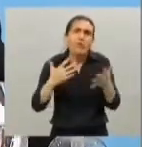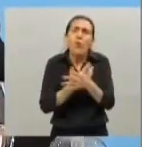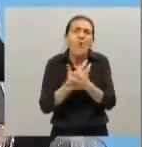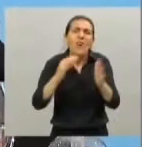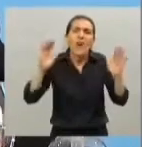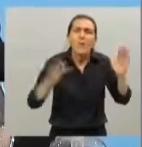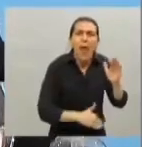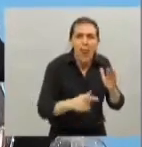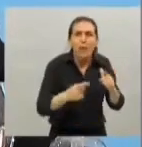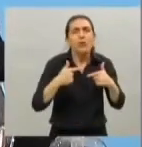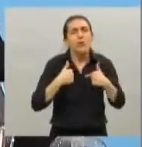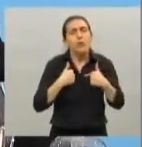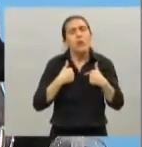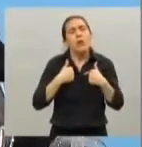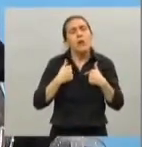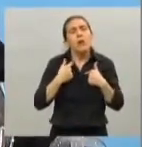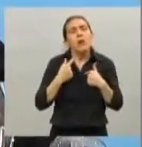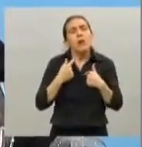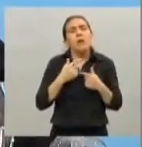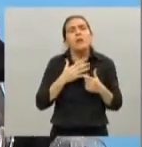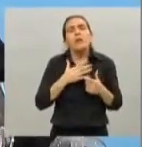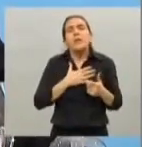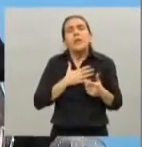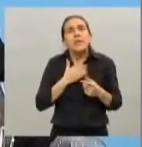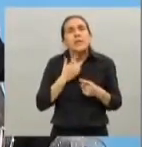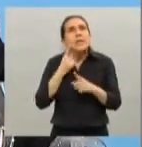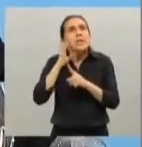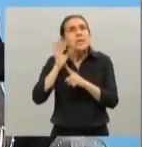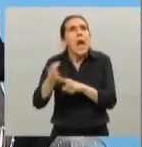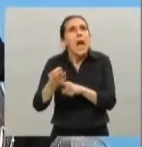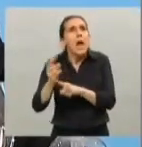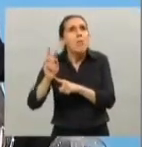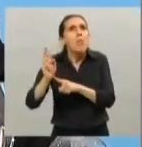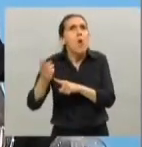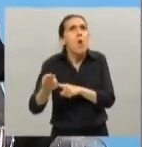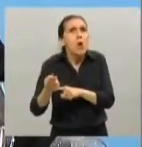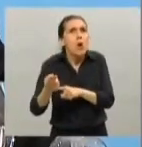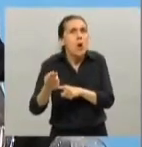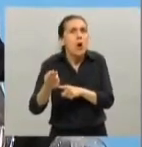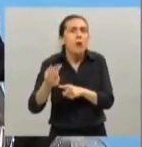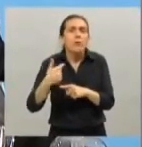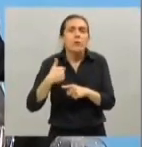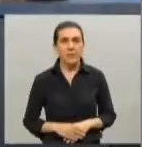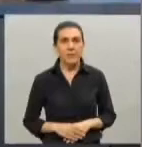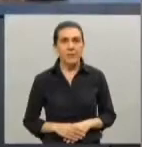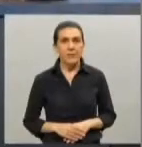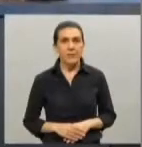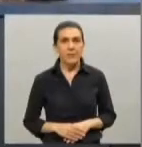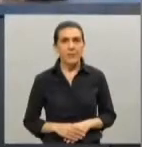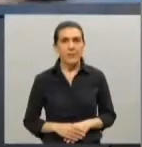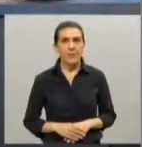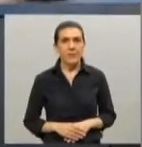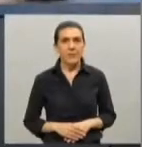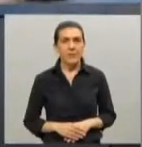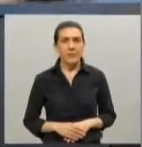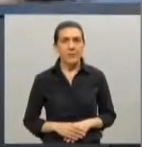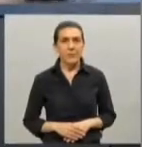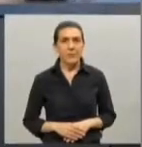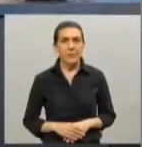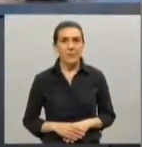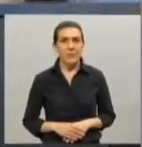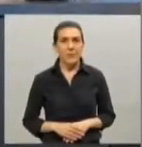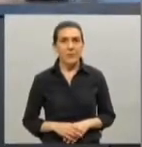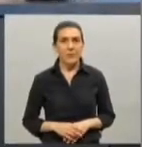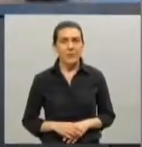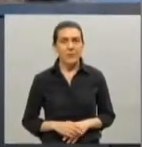uno de nosotros, una complicación del tema social. Y entonces hoy no solamente tenemos la salud y la enfermedad,